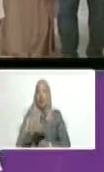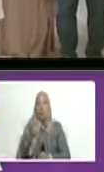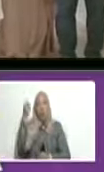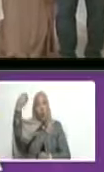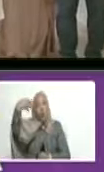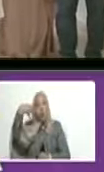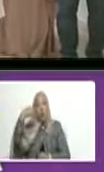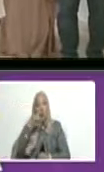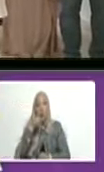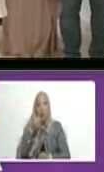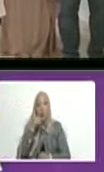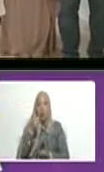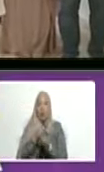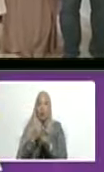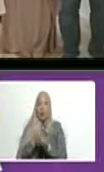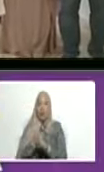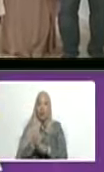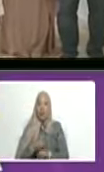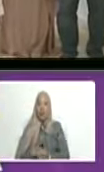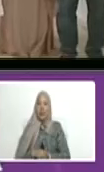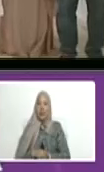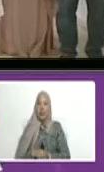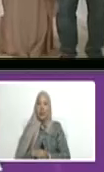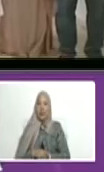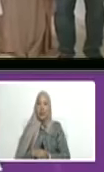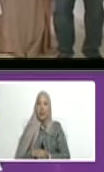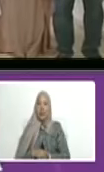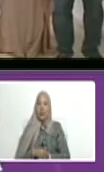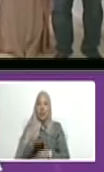sol está radiante también,